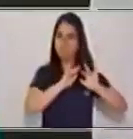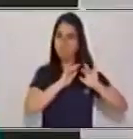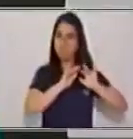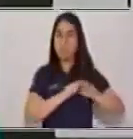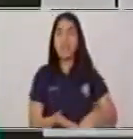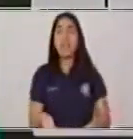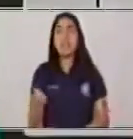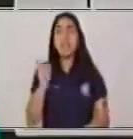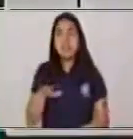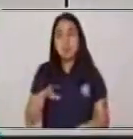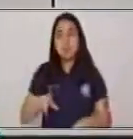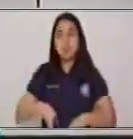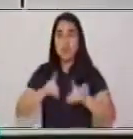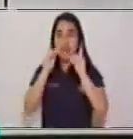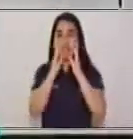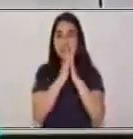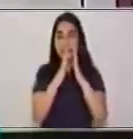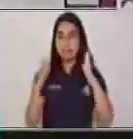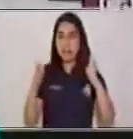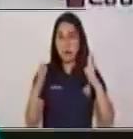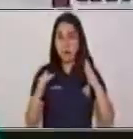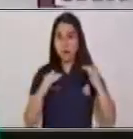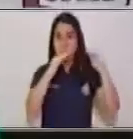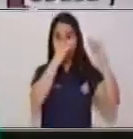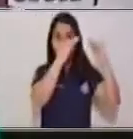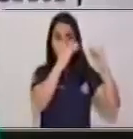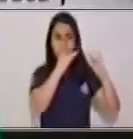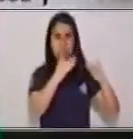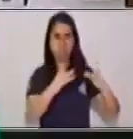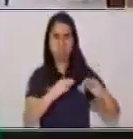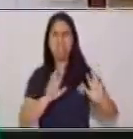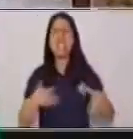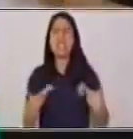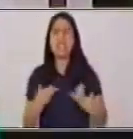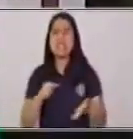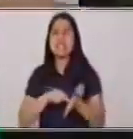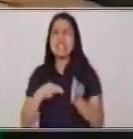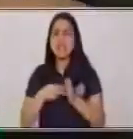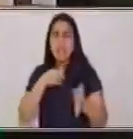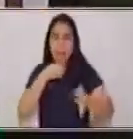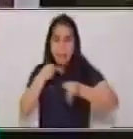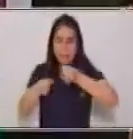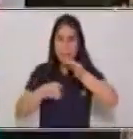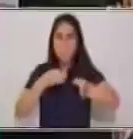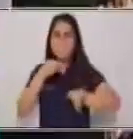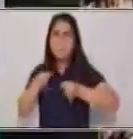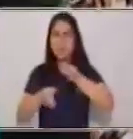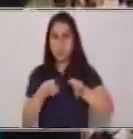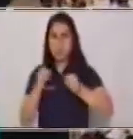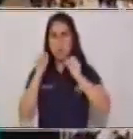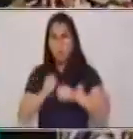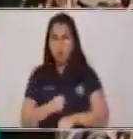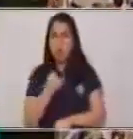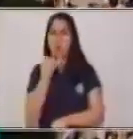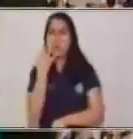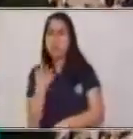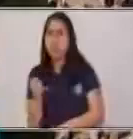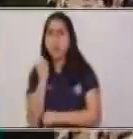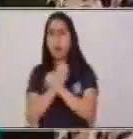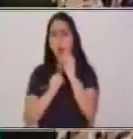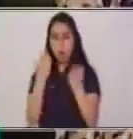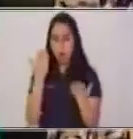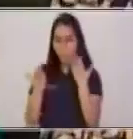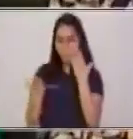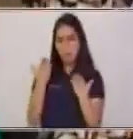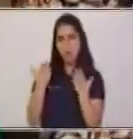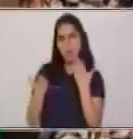texto y puede ser desarrollo de un concepto, enumeración, secuencia, causa y efecto, comparación